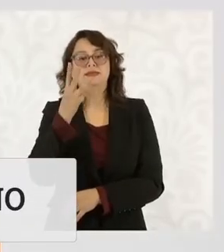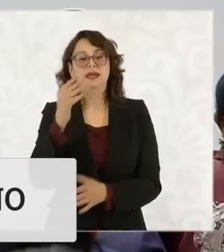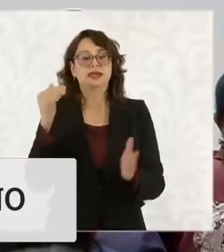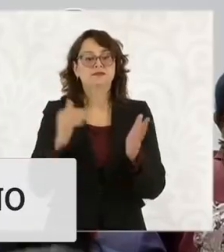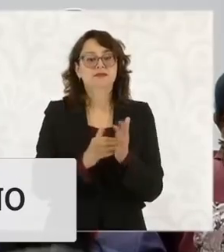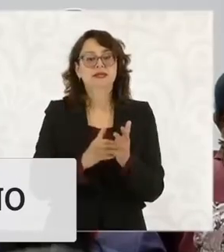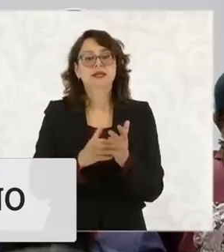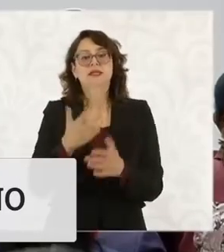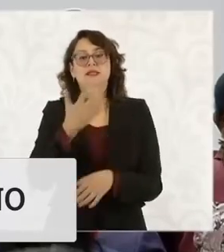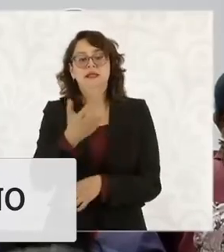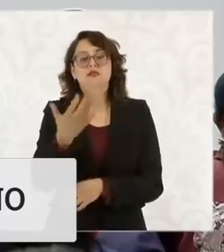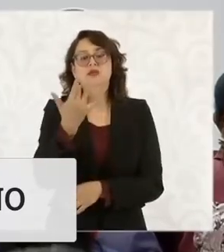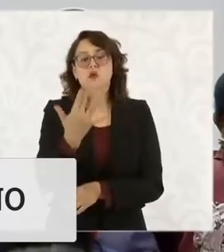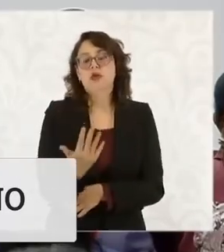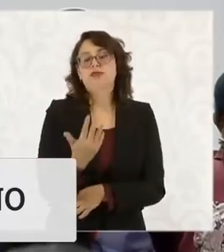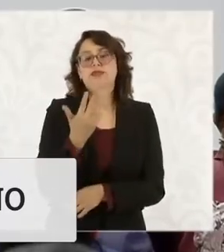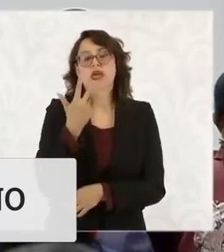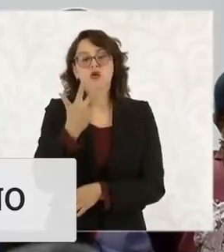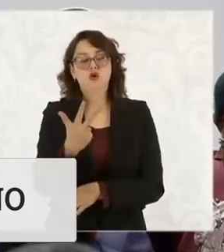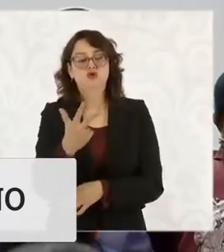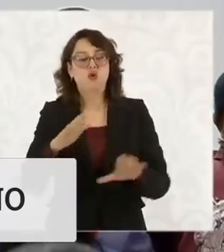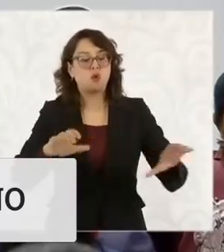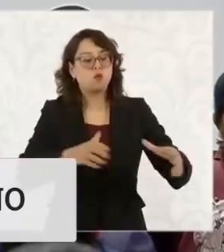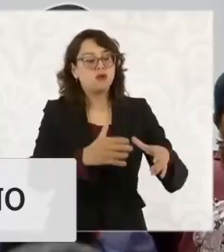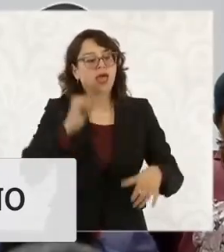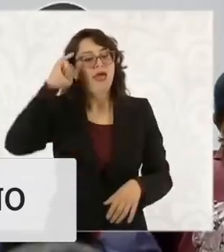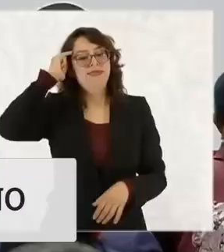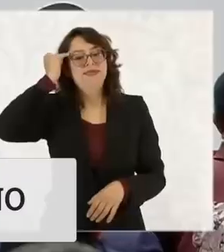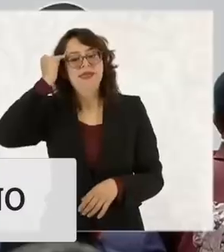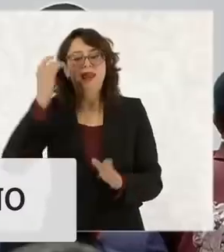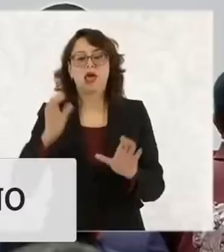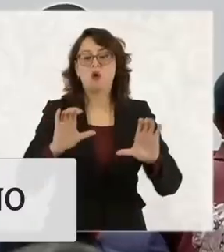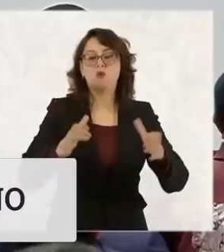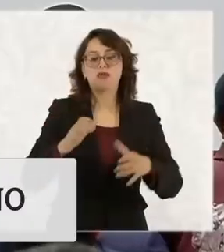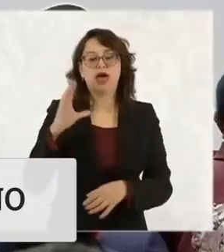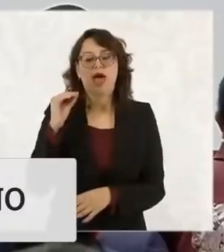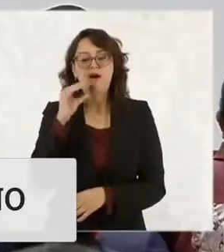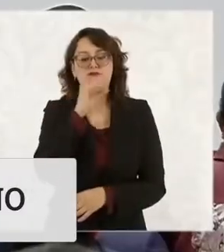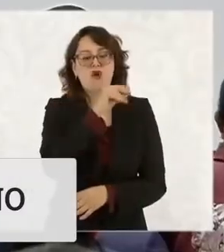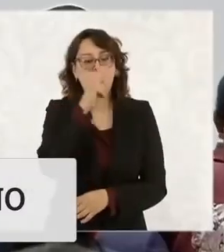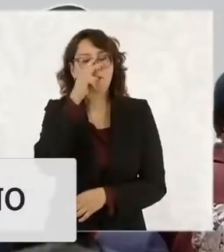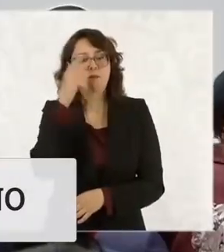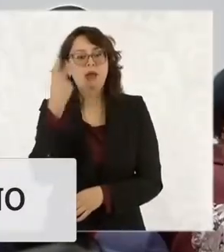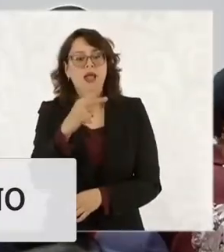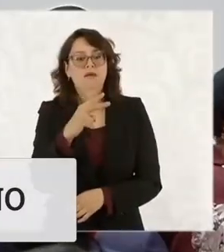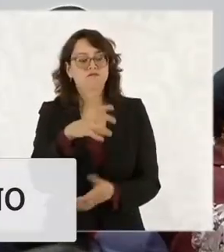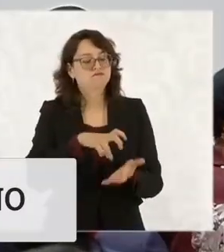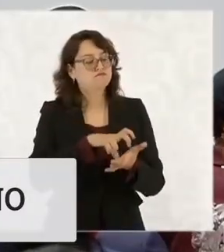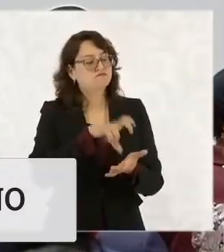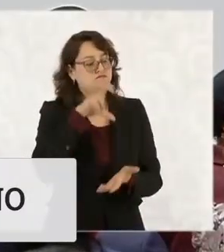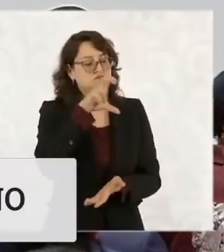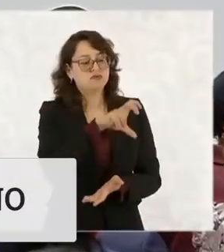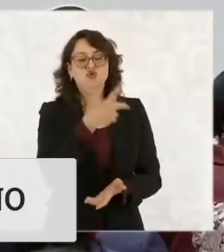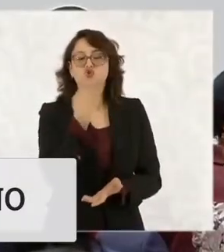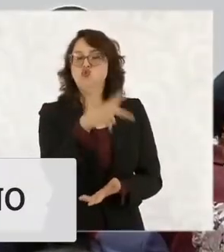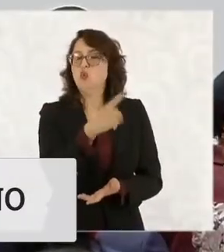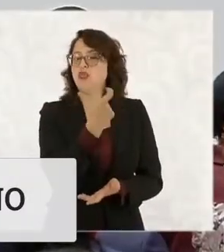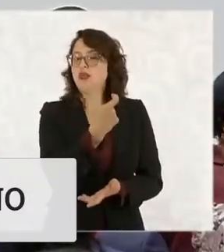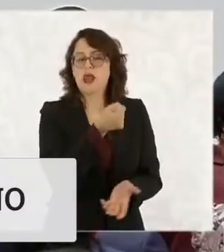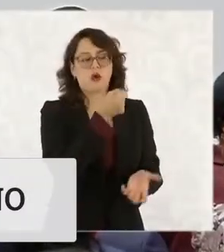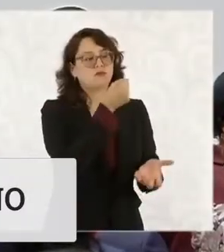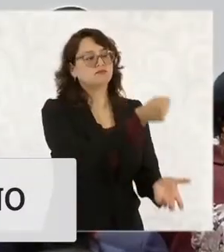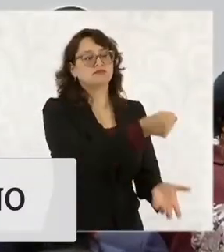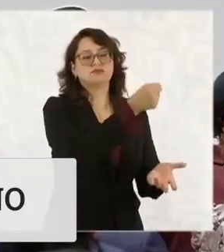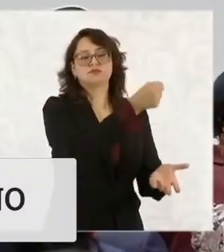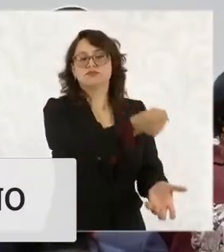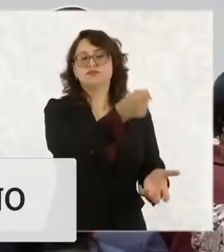20.358 comunidades indígenas y afromexicanas reciben directamente presupuesto público.